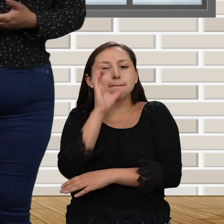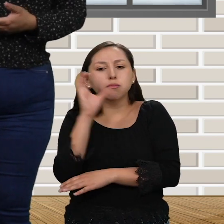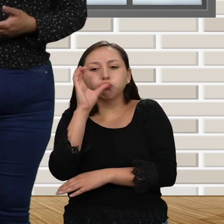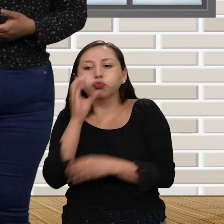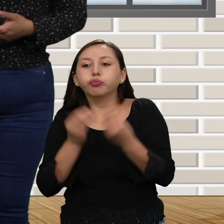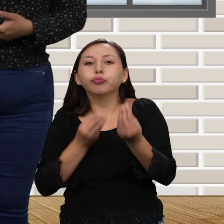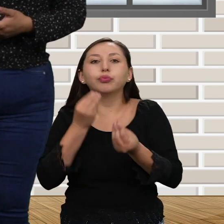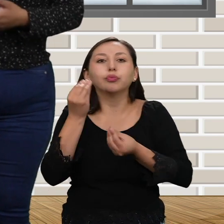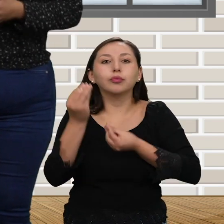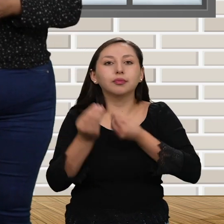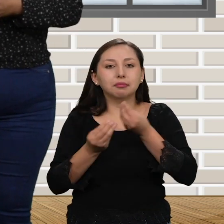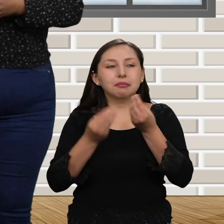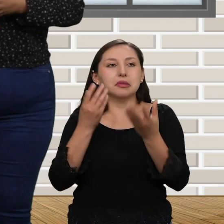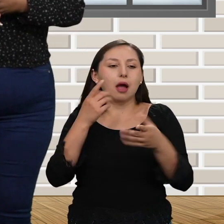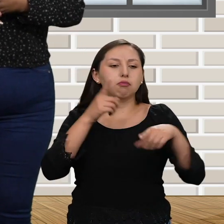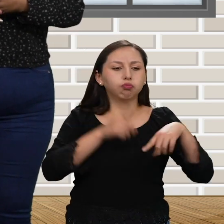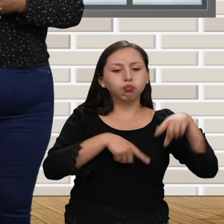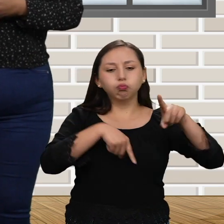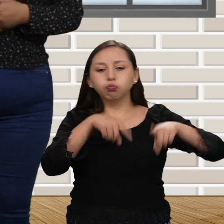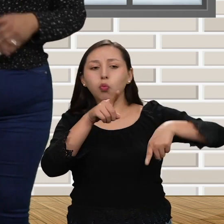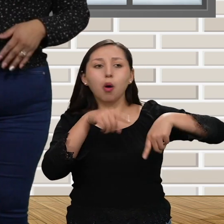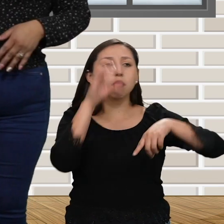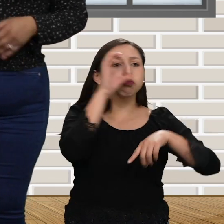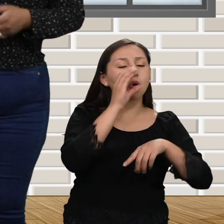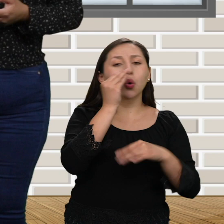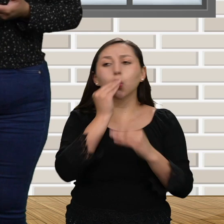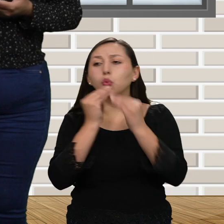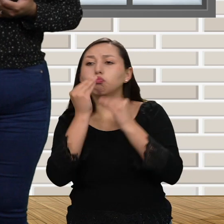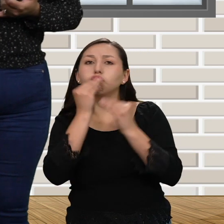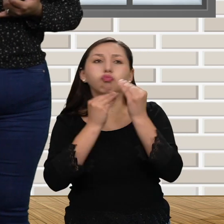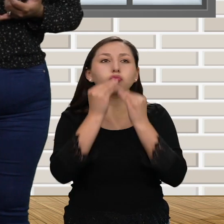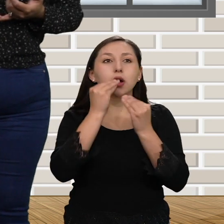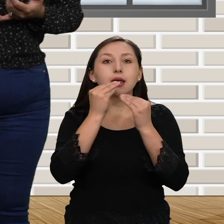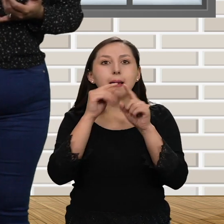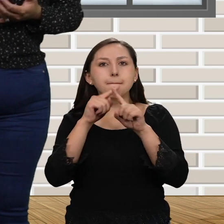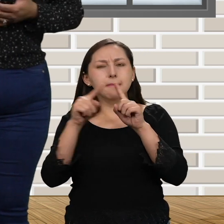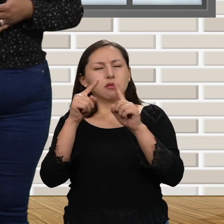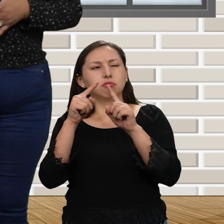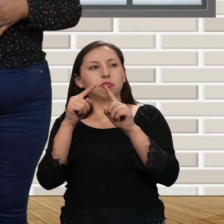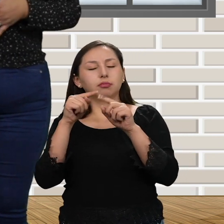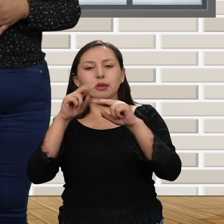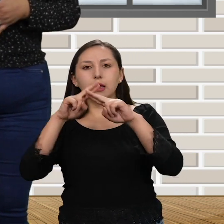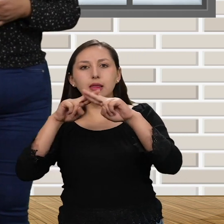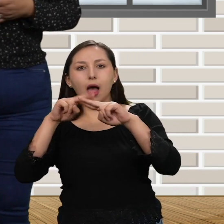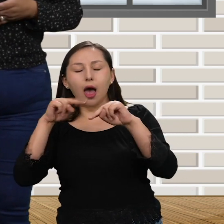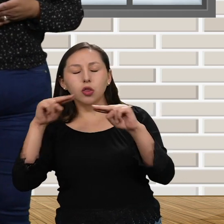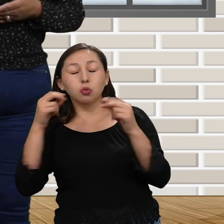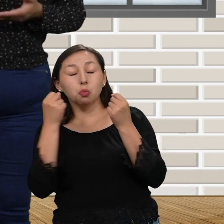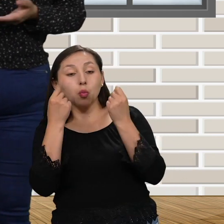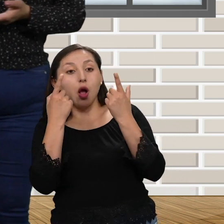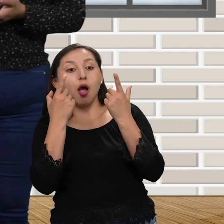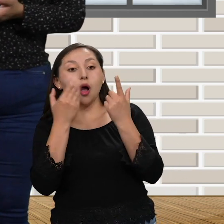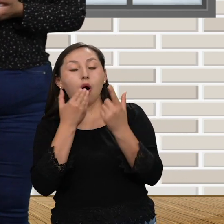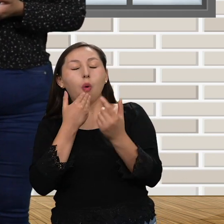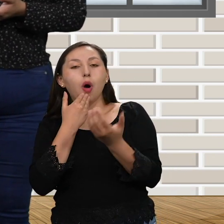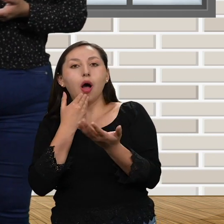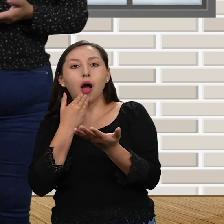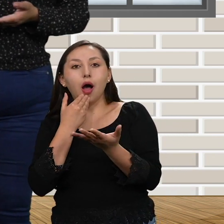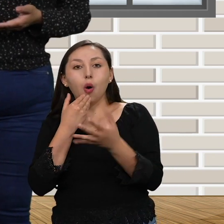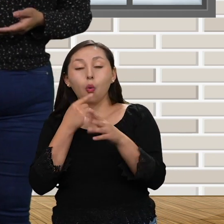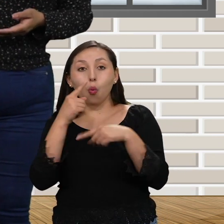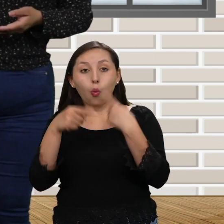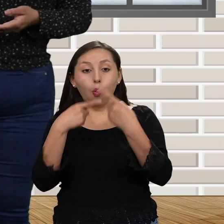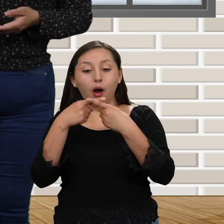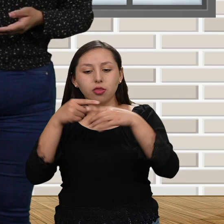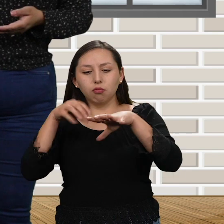Conforme avanzaban en la búsqueda de alimentos, observaron los ciclos de la naturaleza y se dieron cuenta que las semillas